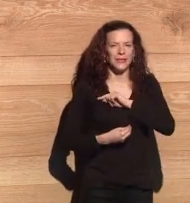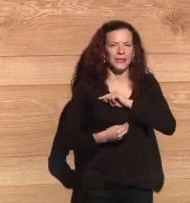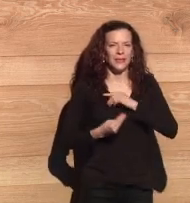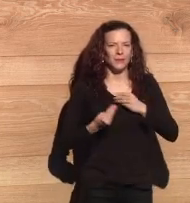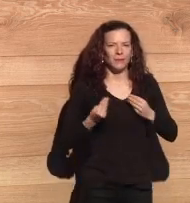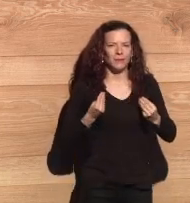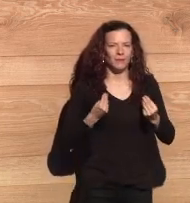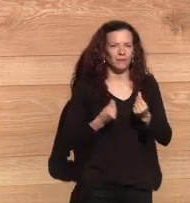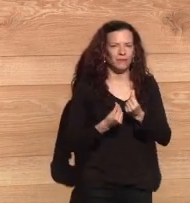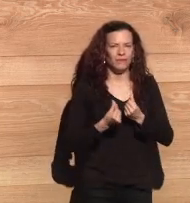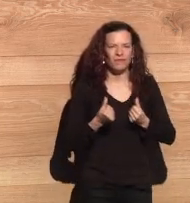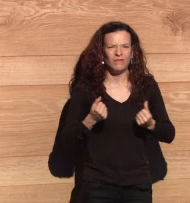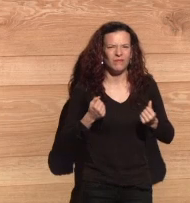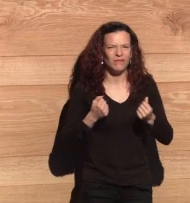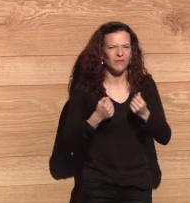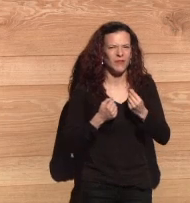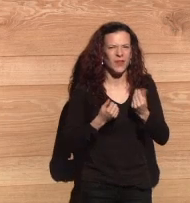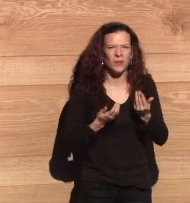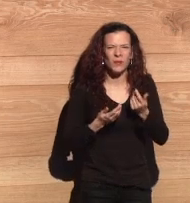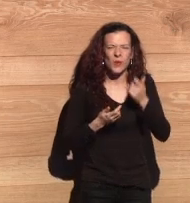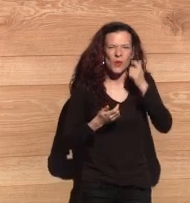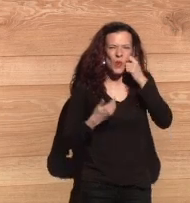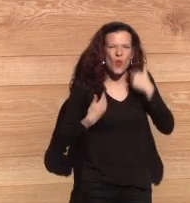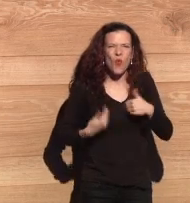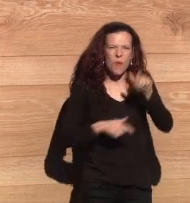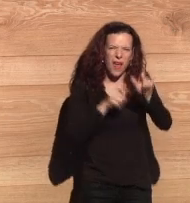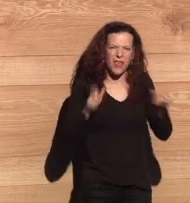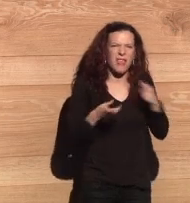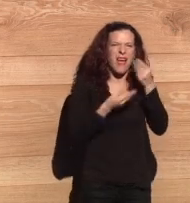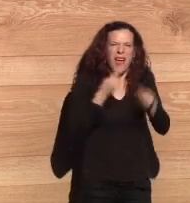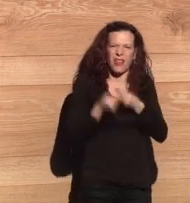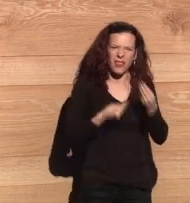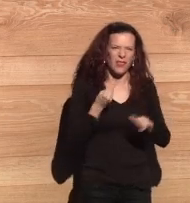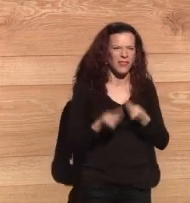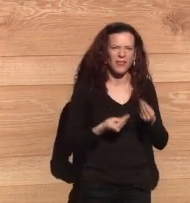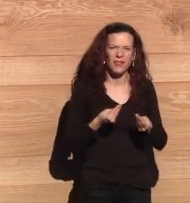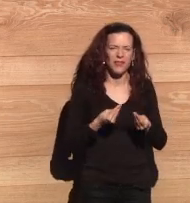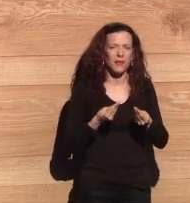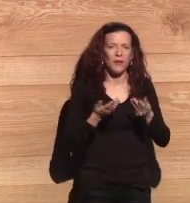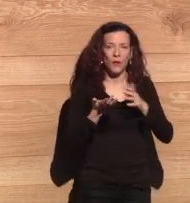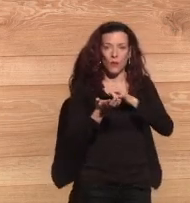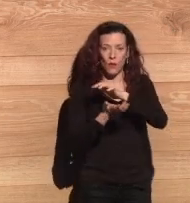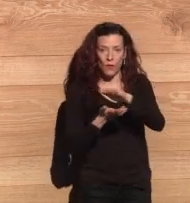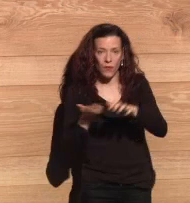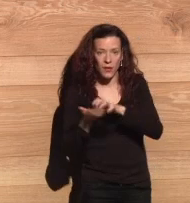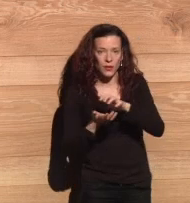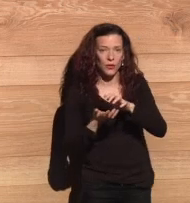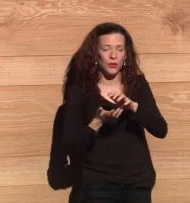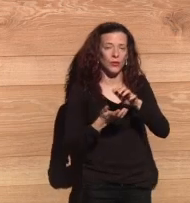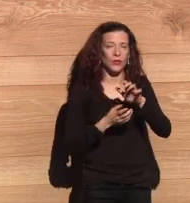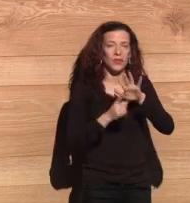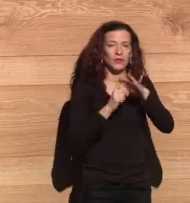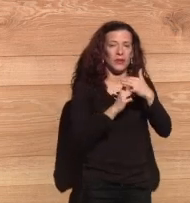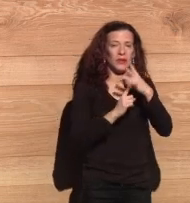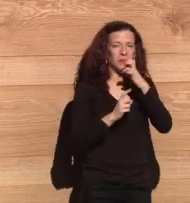de fe en la humanidad, de decir, joder, o sea, los conflictos, las calamidades, y luego llegas